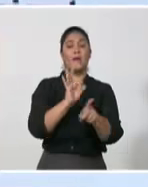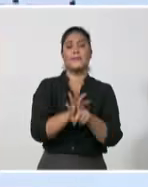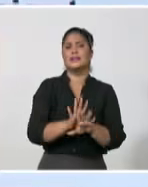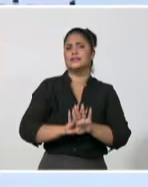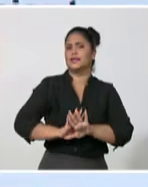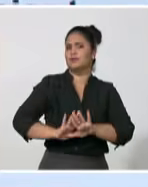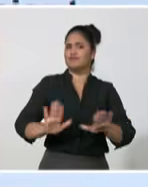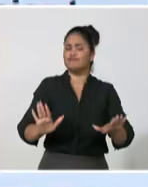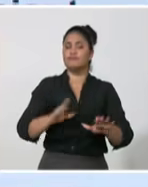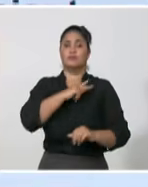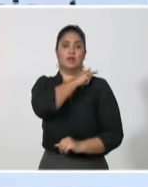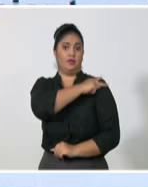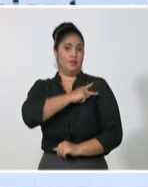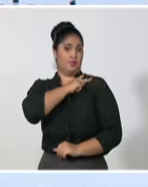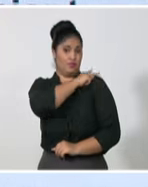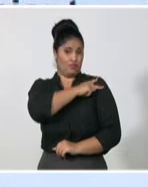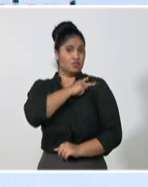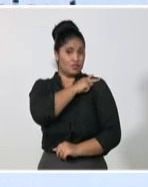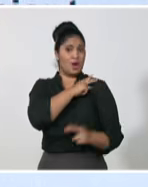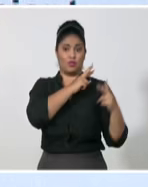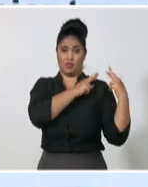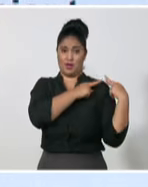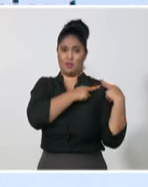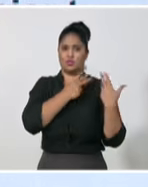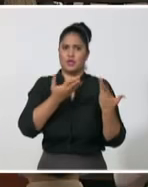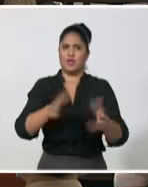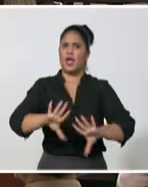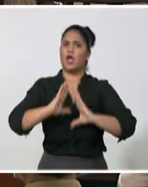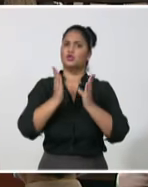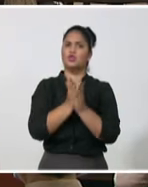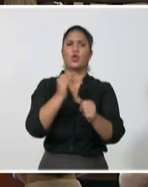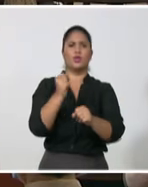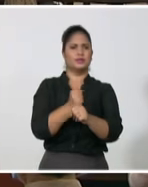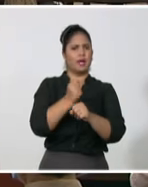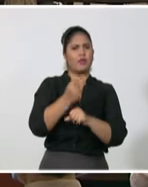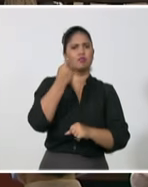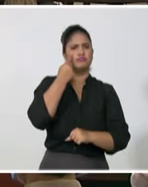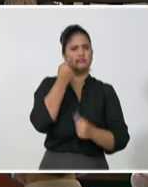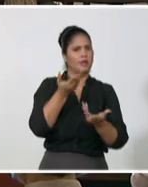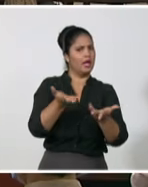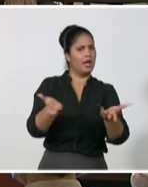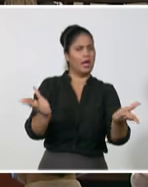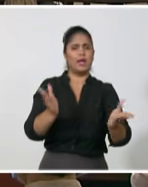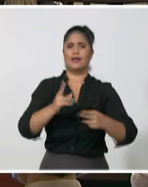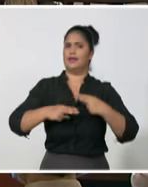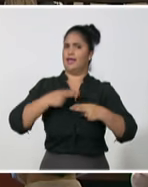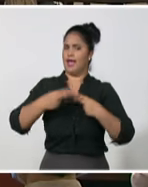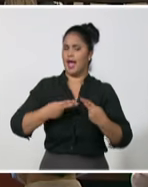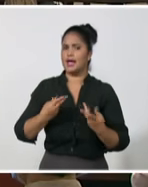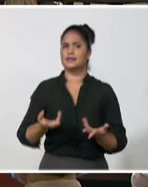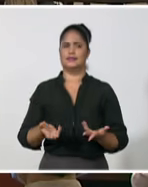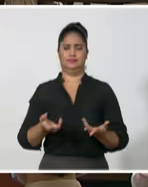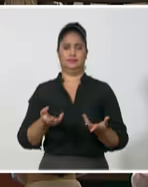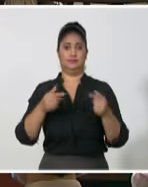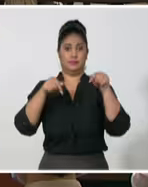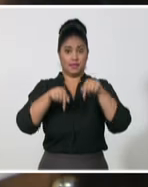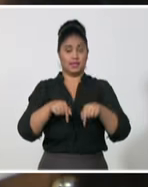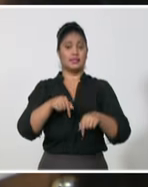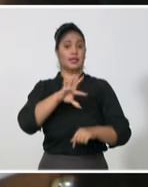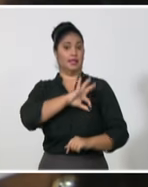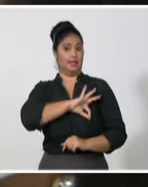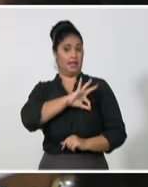cuba- en pos de una gestión más eficiente y eficaz así lo apreciaron los delegados de la comisión número 3 de la cita partidista